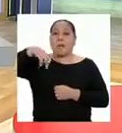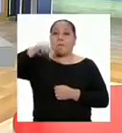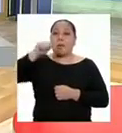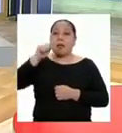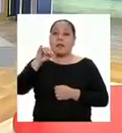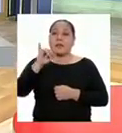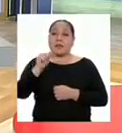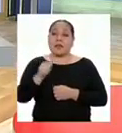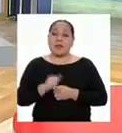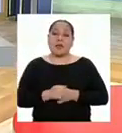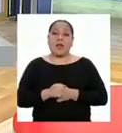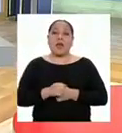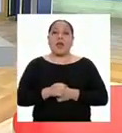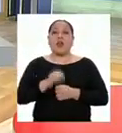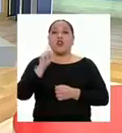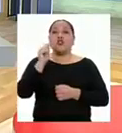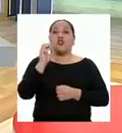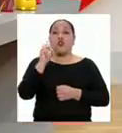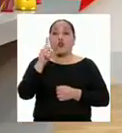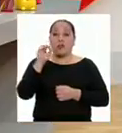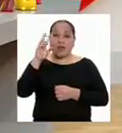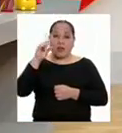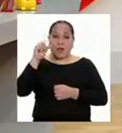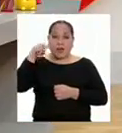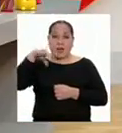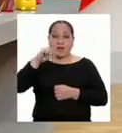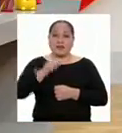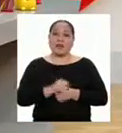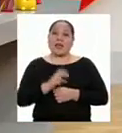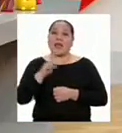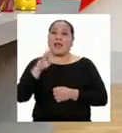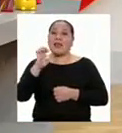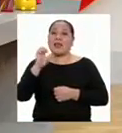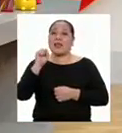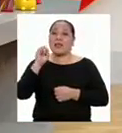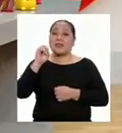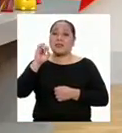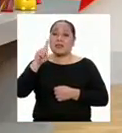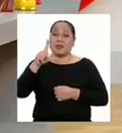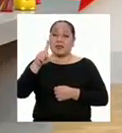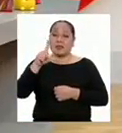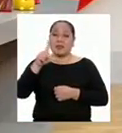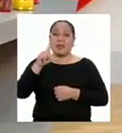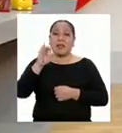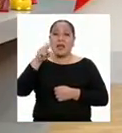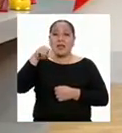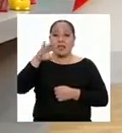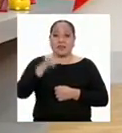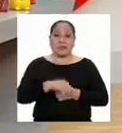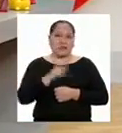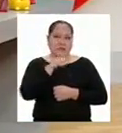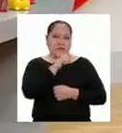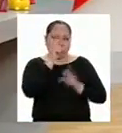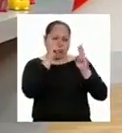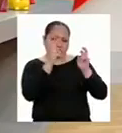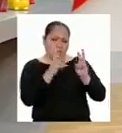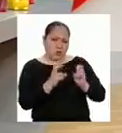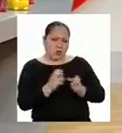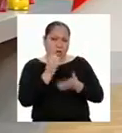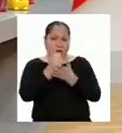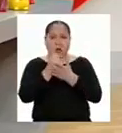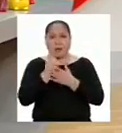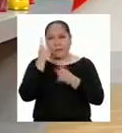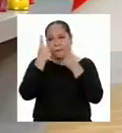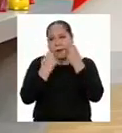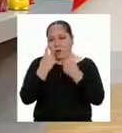afrontar situaciones adversas en nuestro grupo de amigos. Me parece que es un título que nos da lugar a preguntas. Ahora, me